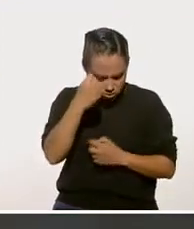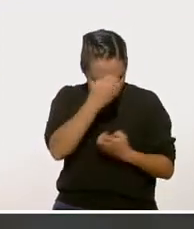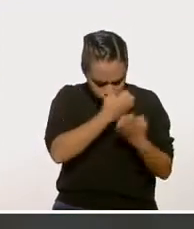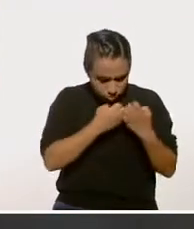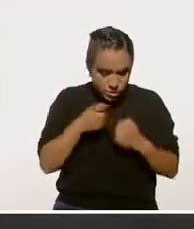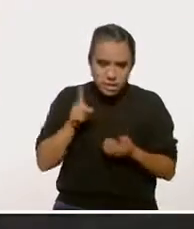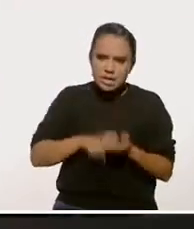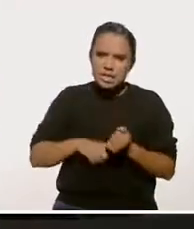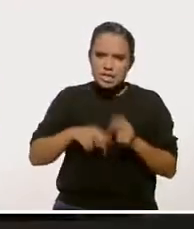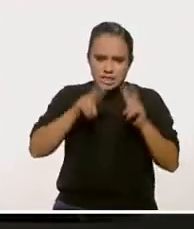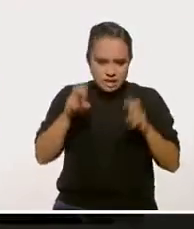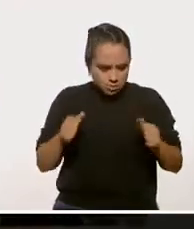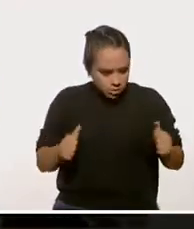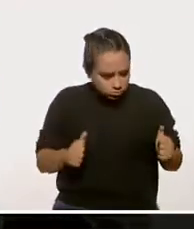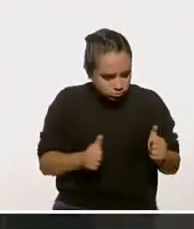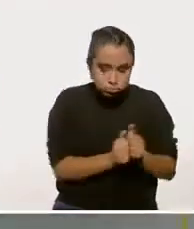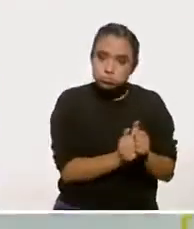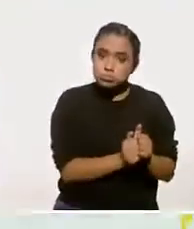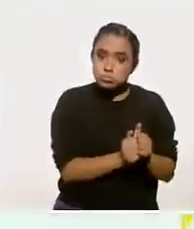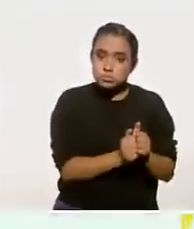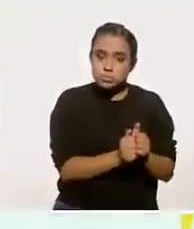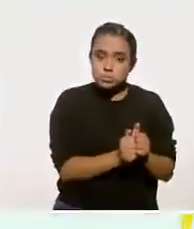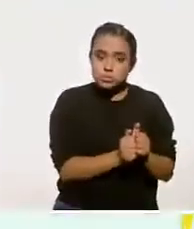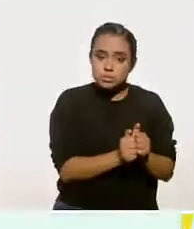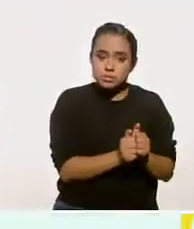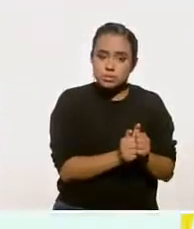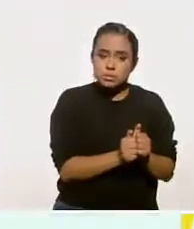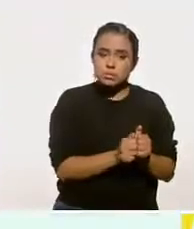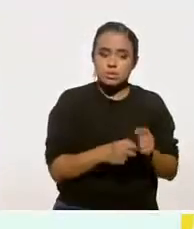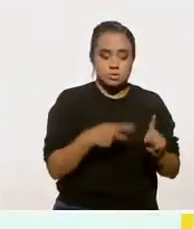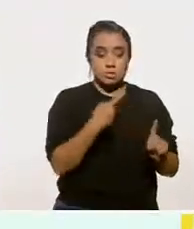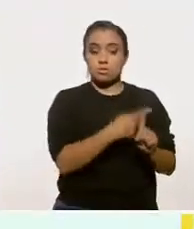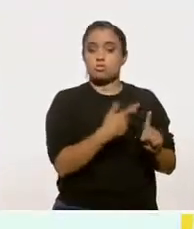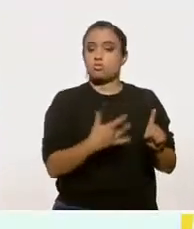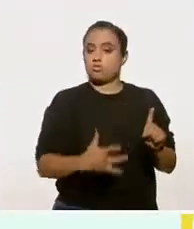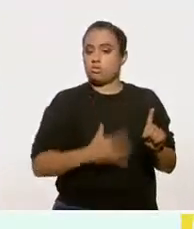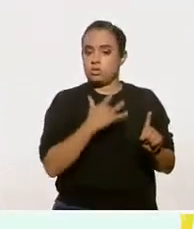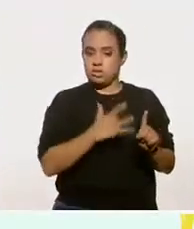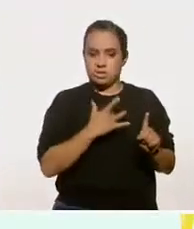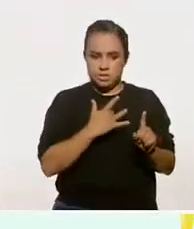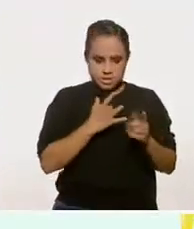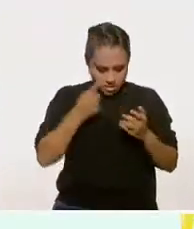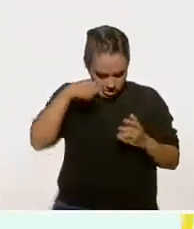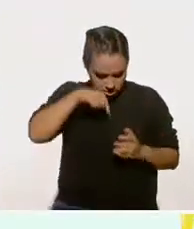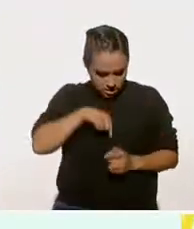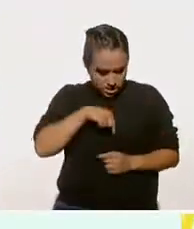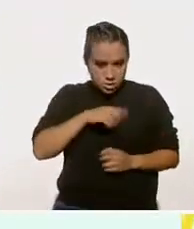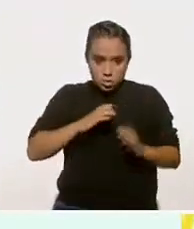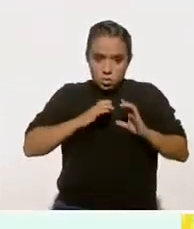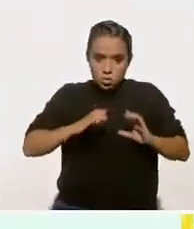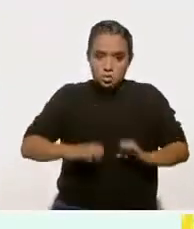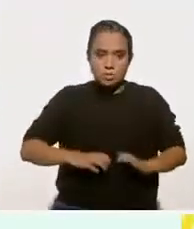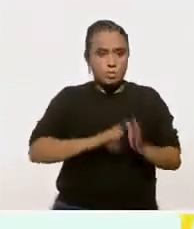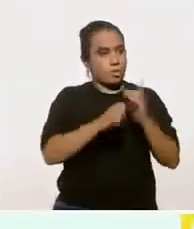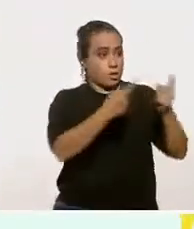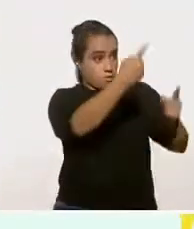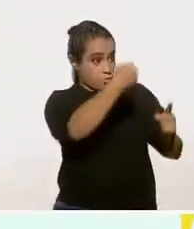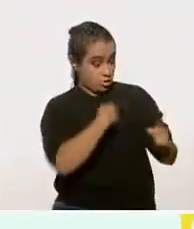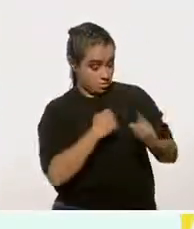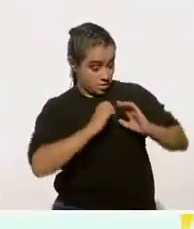apego, donde se habla de la reacción biológica normal ante un cuidador. O